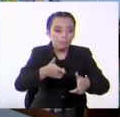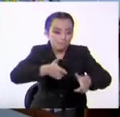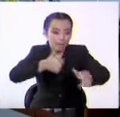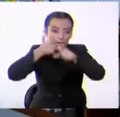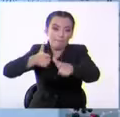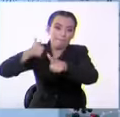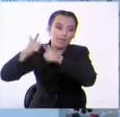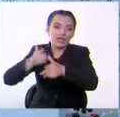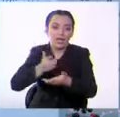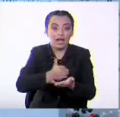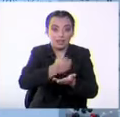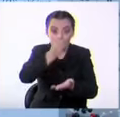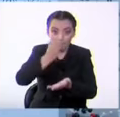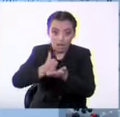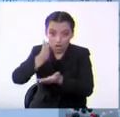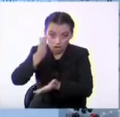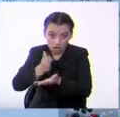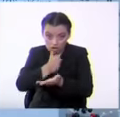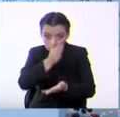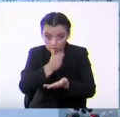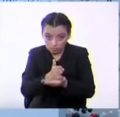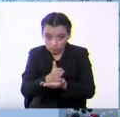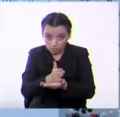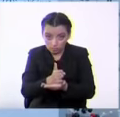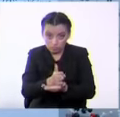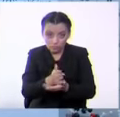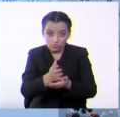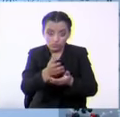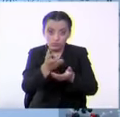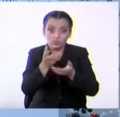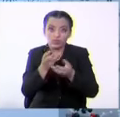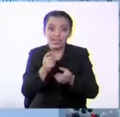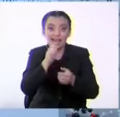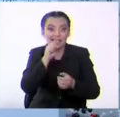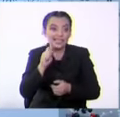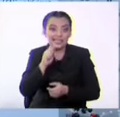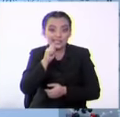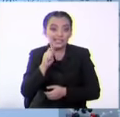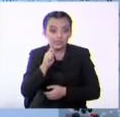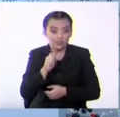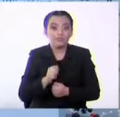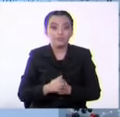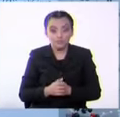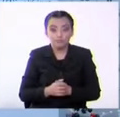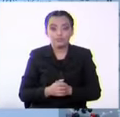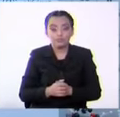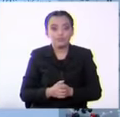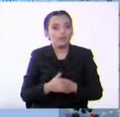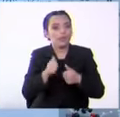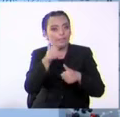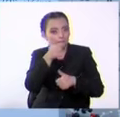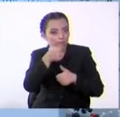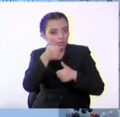que simplemente tomamos de los ecosistemas y que eso nos genera bienestar, nos genera un beneficio. En el caso de la